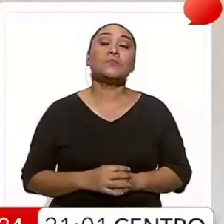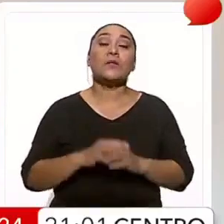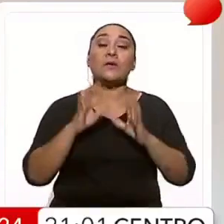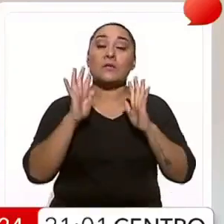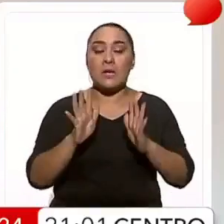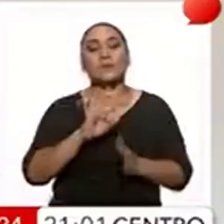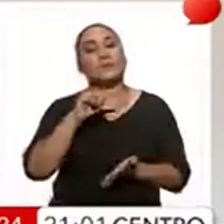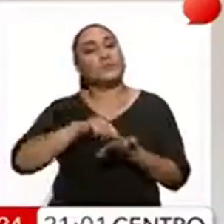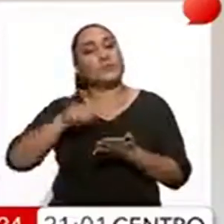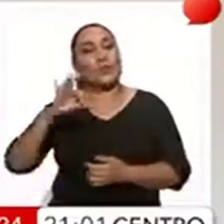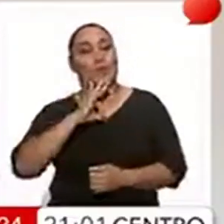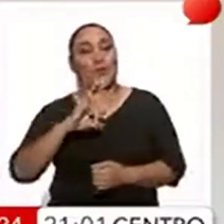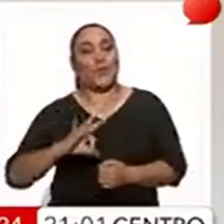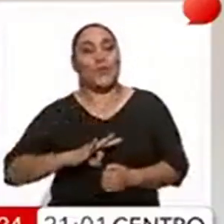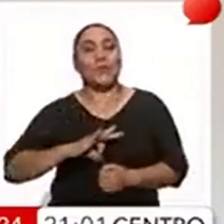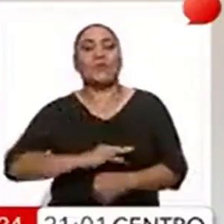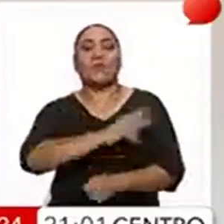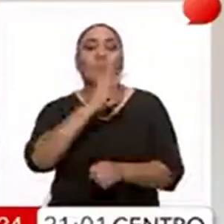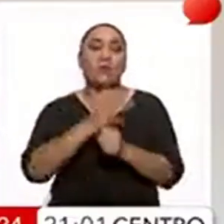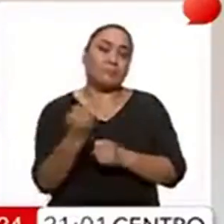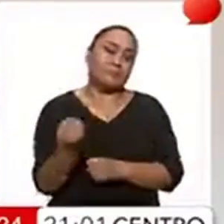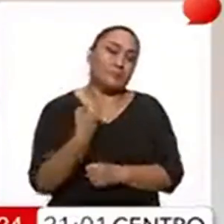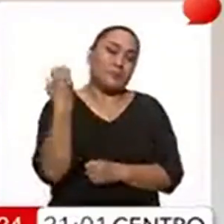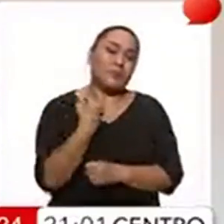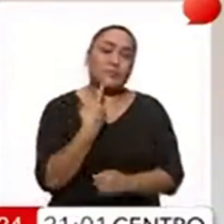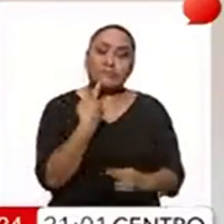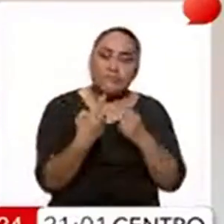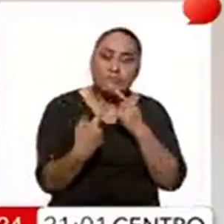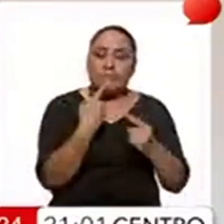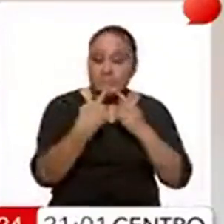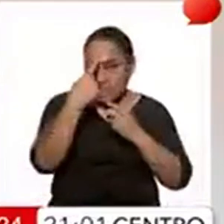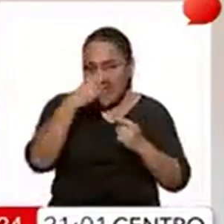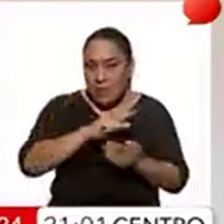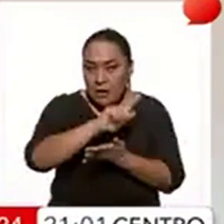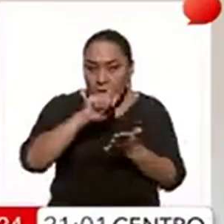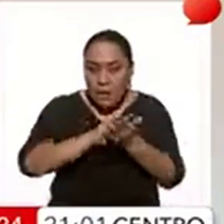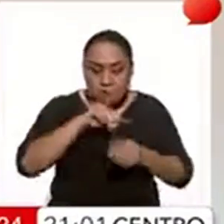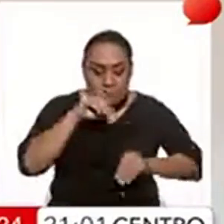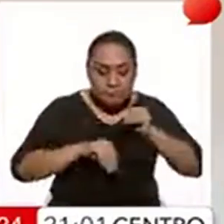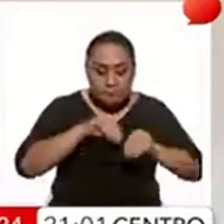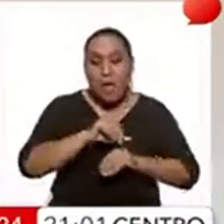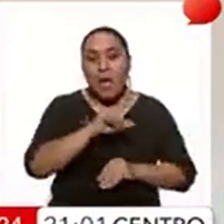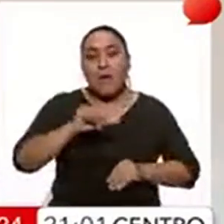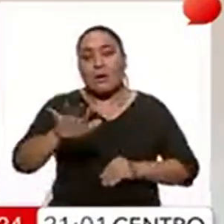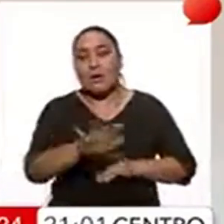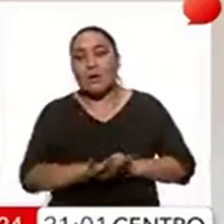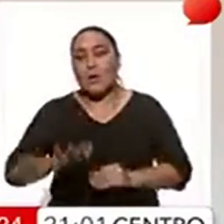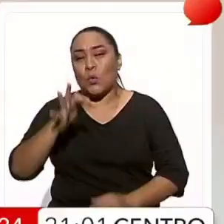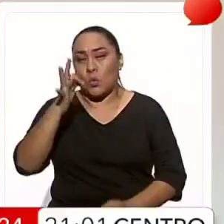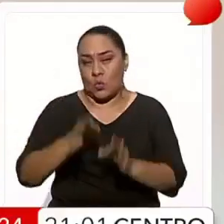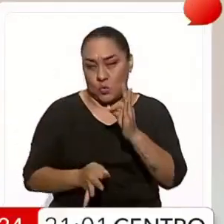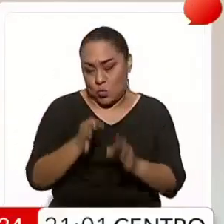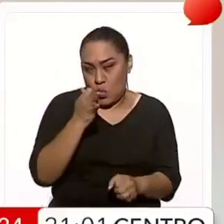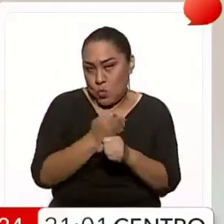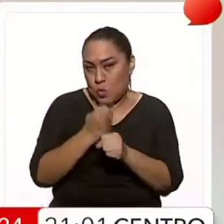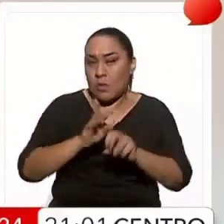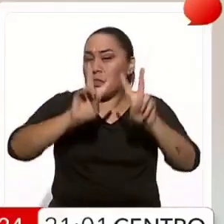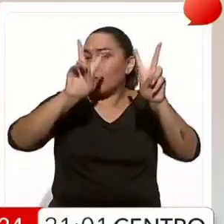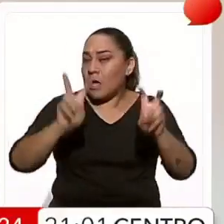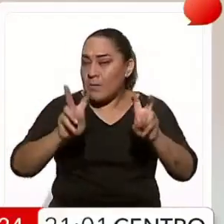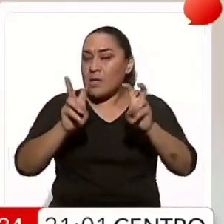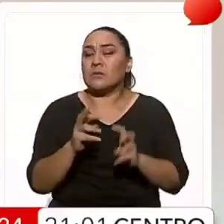Se celebró en Toluca el tercer foro de diálogos en torno a la reforma del Poder Judicial, con el foco puesto en los temas